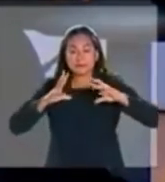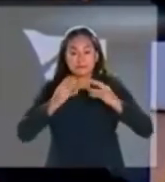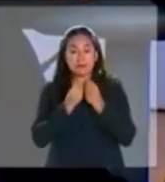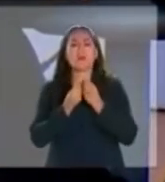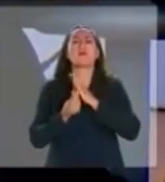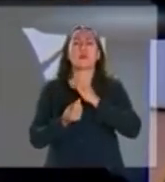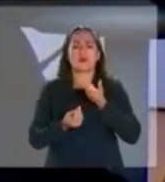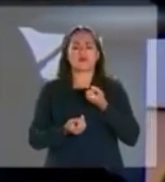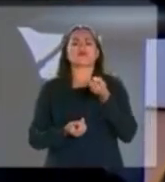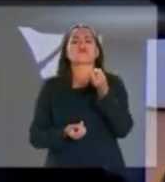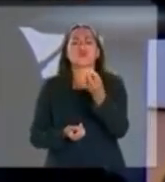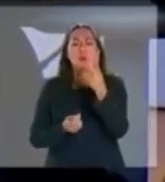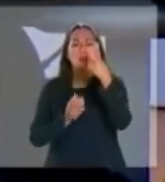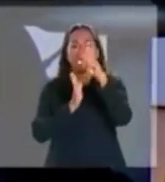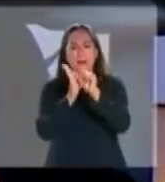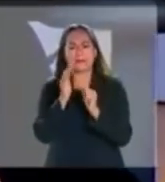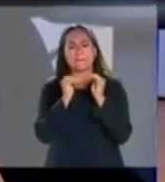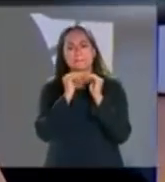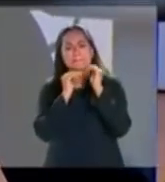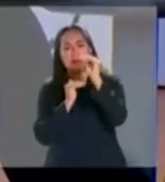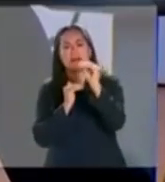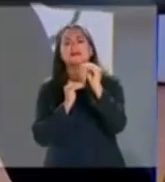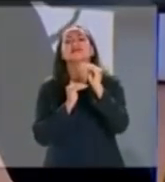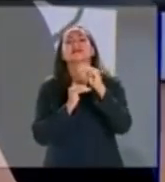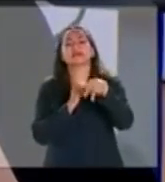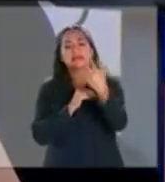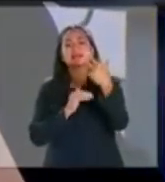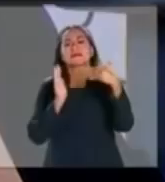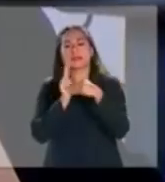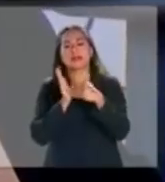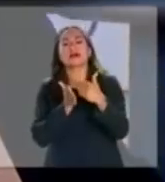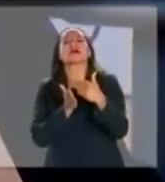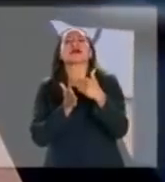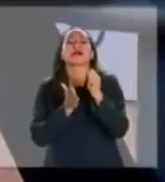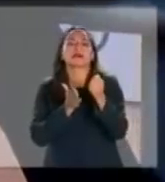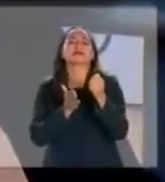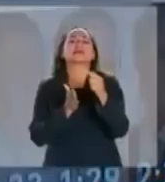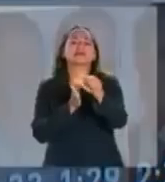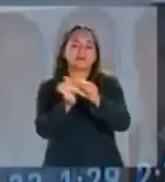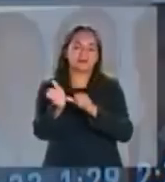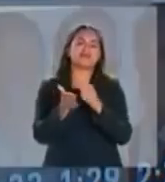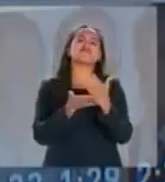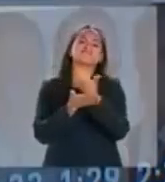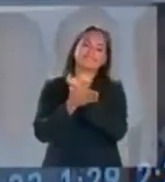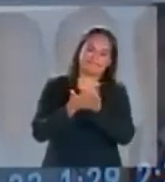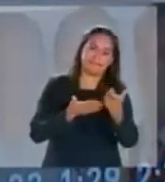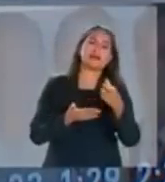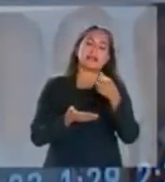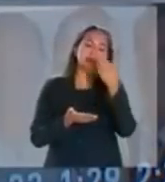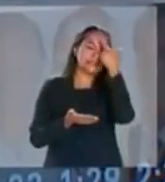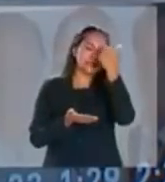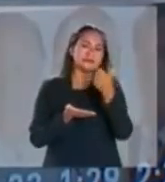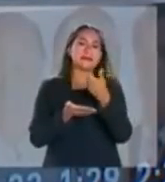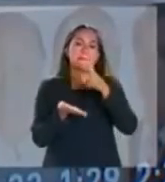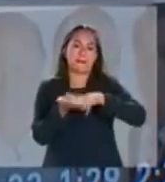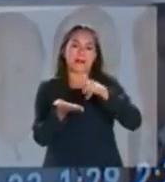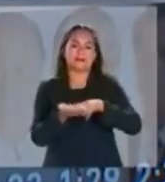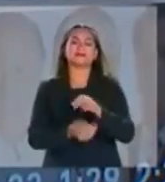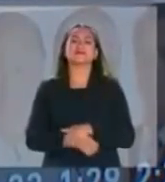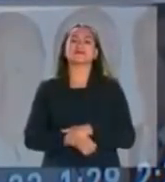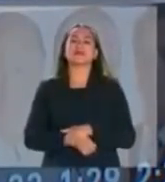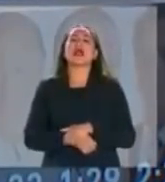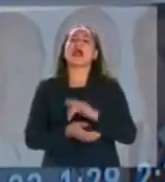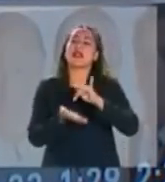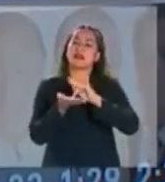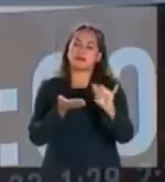ingreso adicional tienes toda la razón el salario es la clave gracias candidato anaya candidato rodríguez calderón